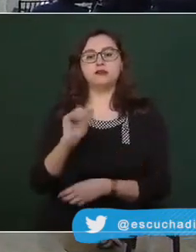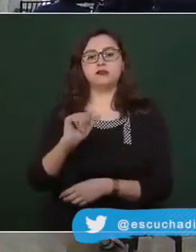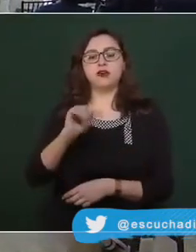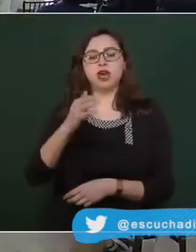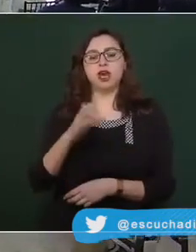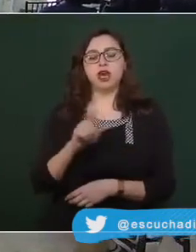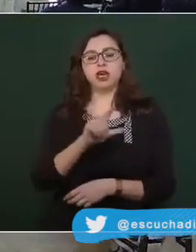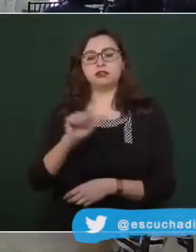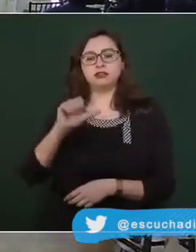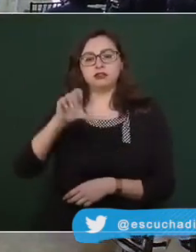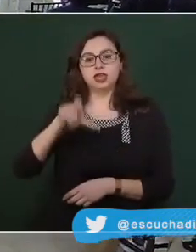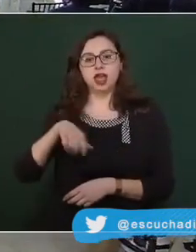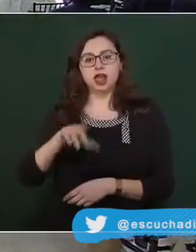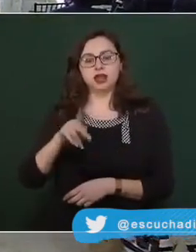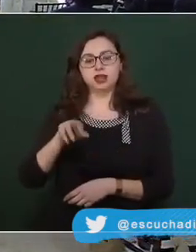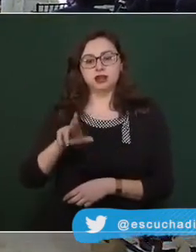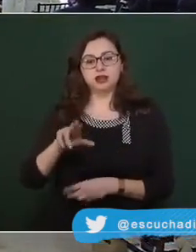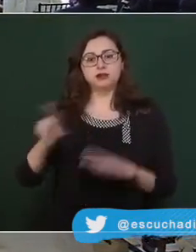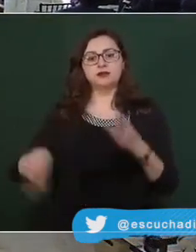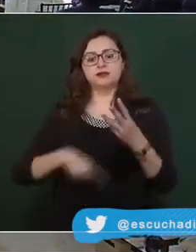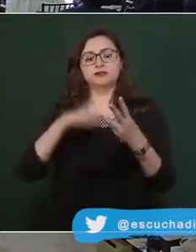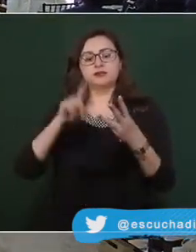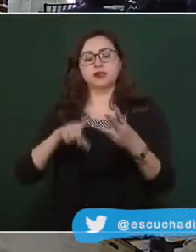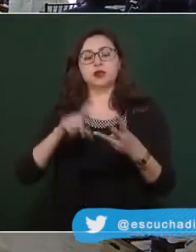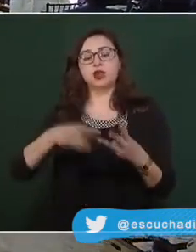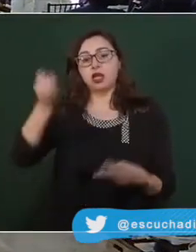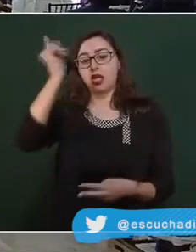de Villahermosa a la Ciudad de México.